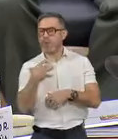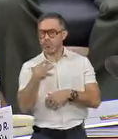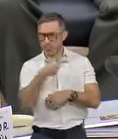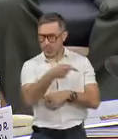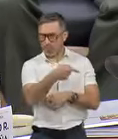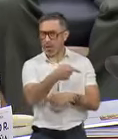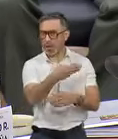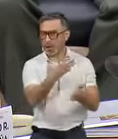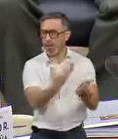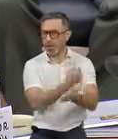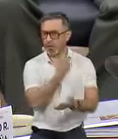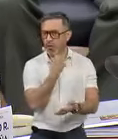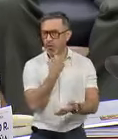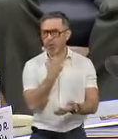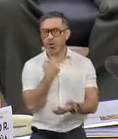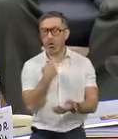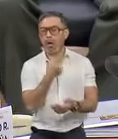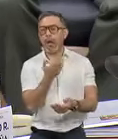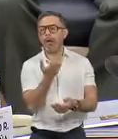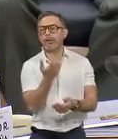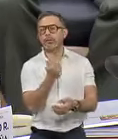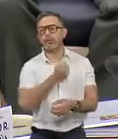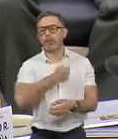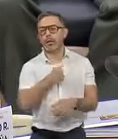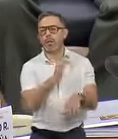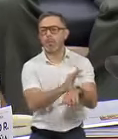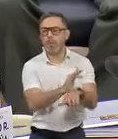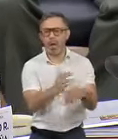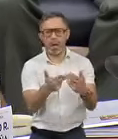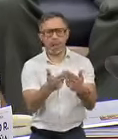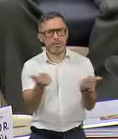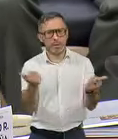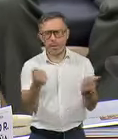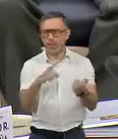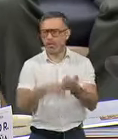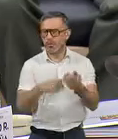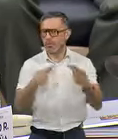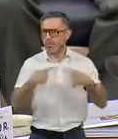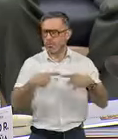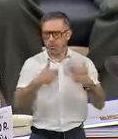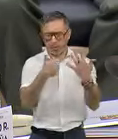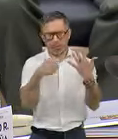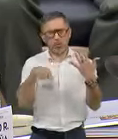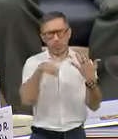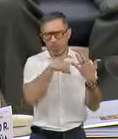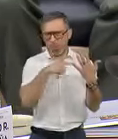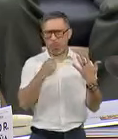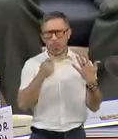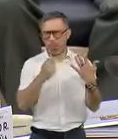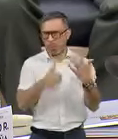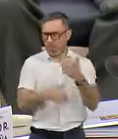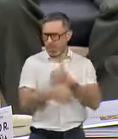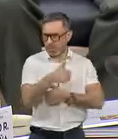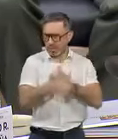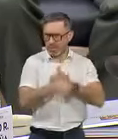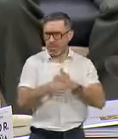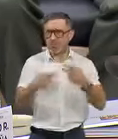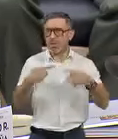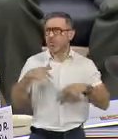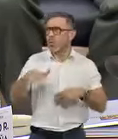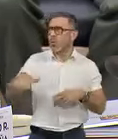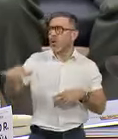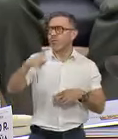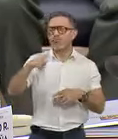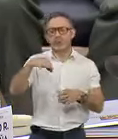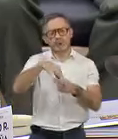de ningún tipo, una competencia entre seres humanos, y el pueblo determinó que fuera no una mujer, sino